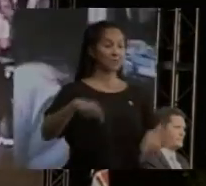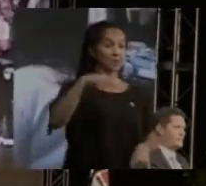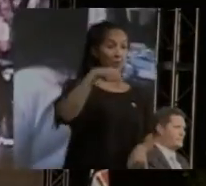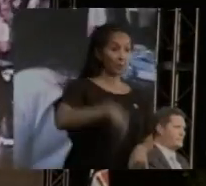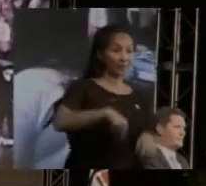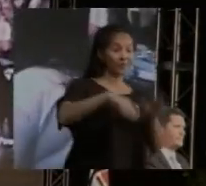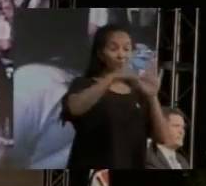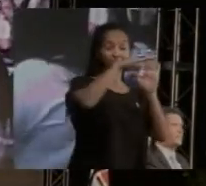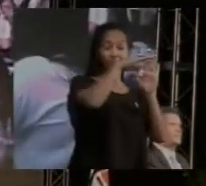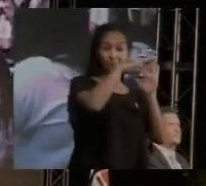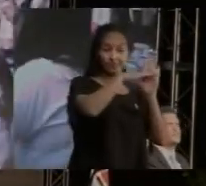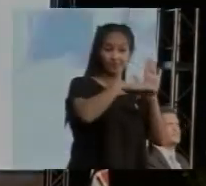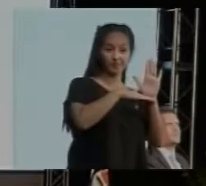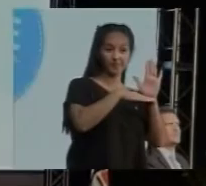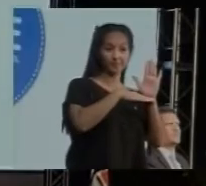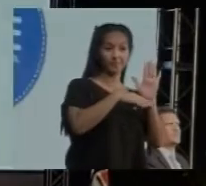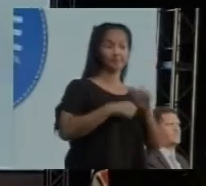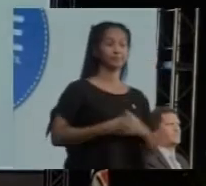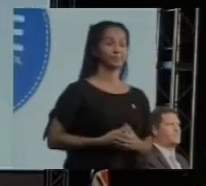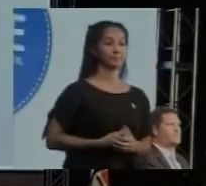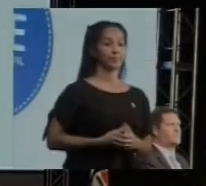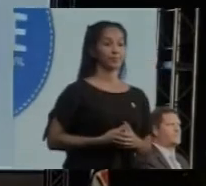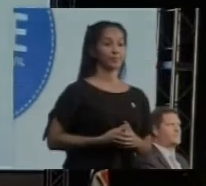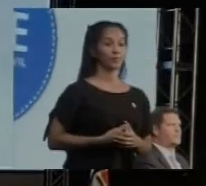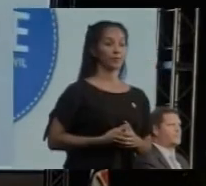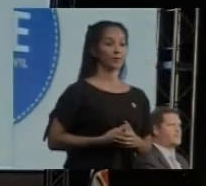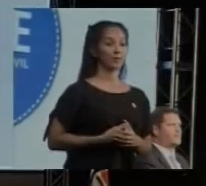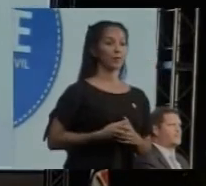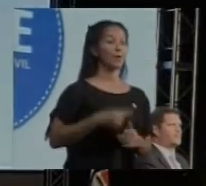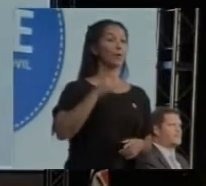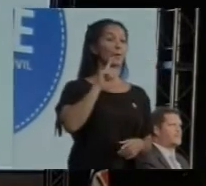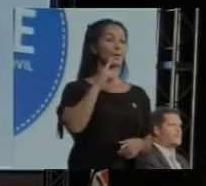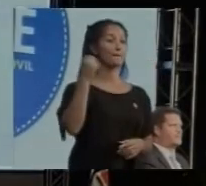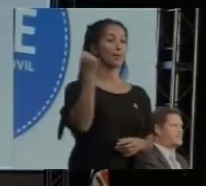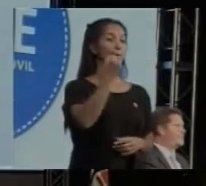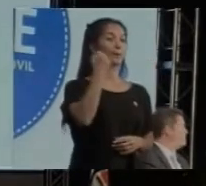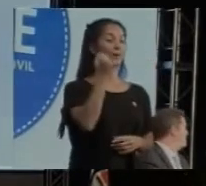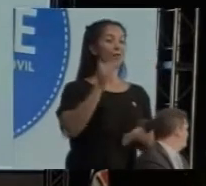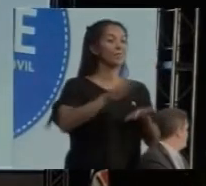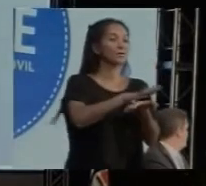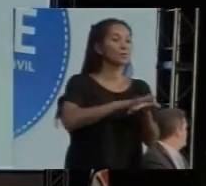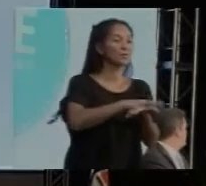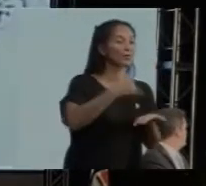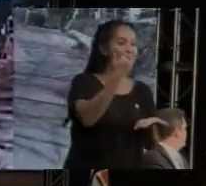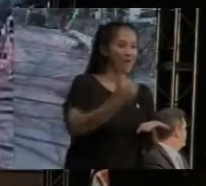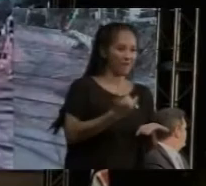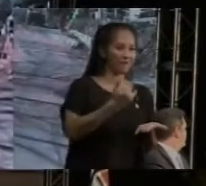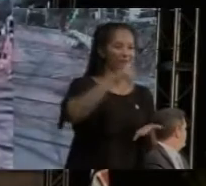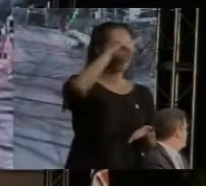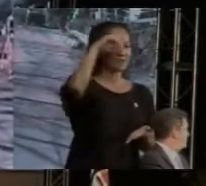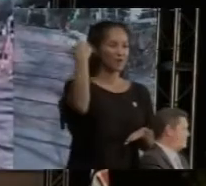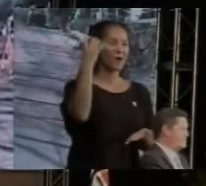consigna es que lo que es de incumbencia municipal lo resolvemos y lo que es de incumbencia provincial o nacional